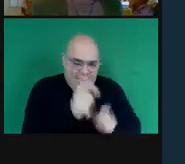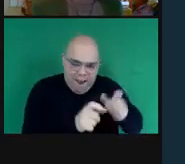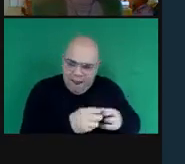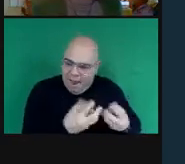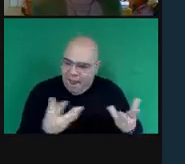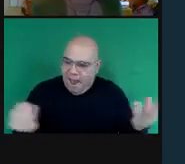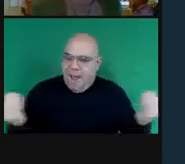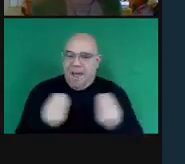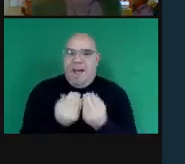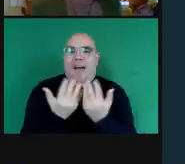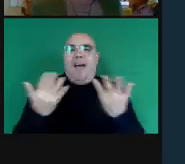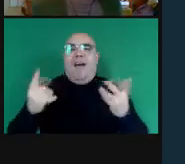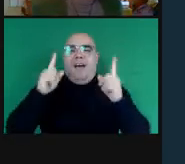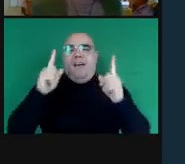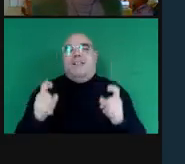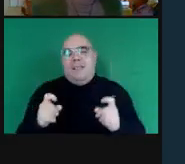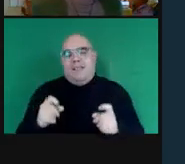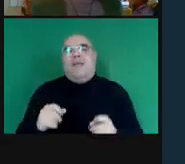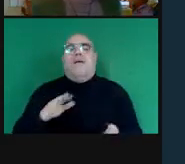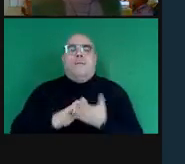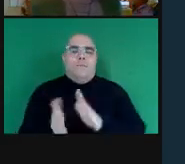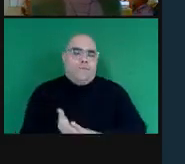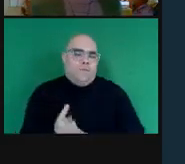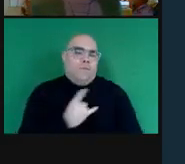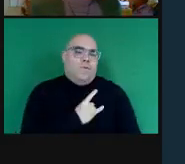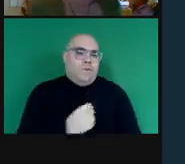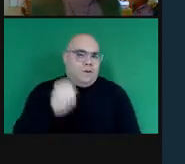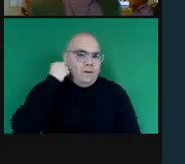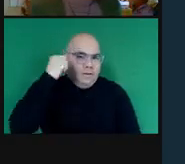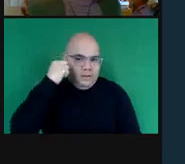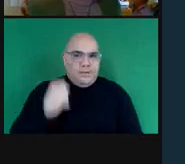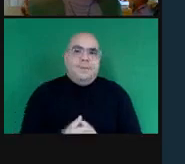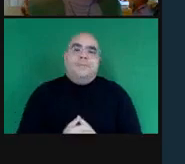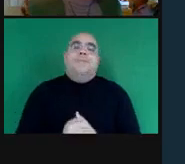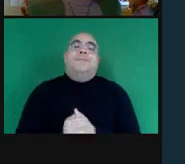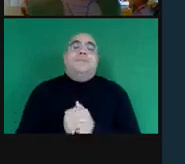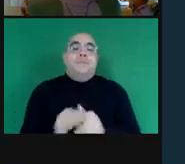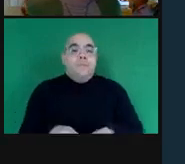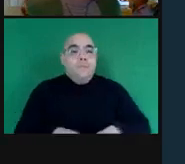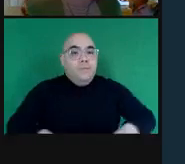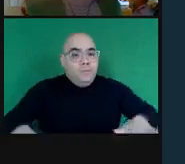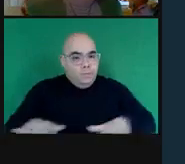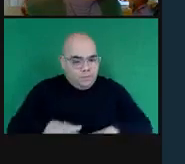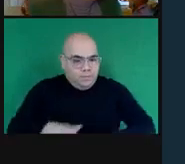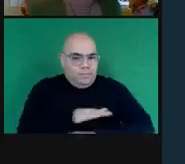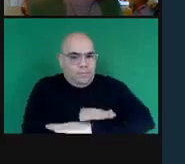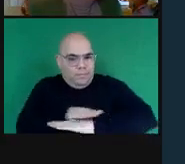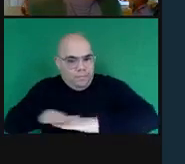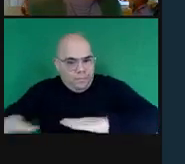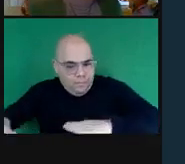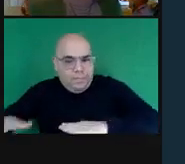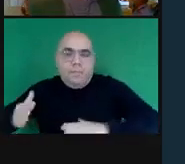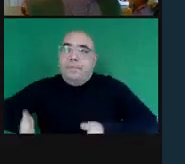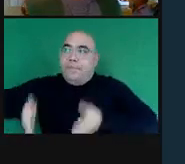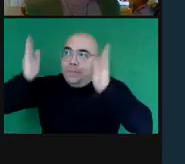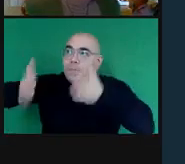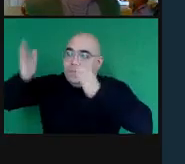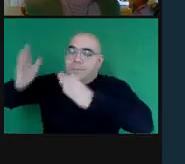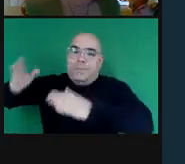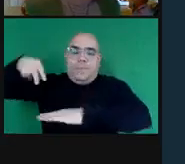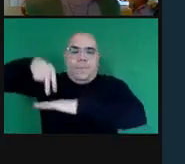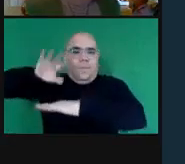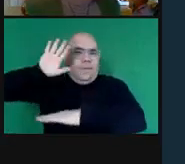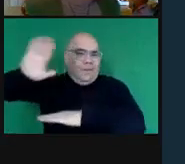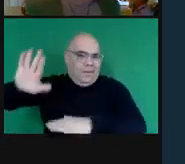de la Universidad Nacional. Las superficies planas, amplias, blancas de los edificios del campus, como